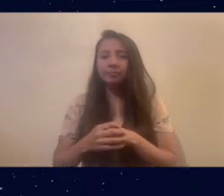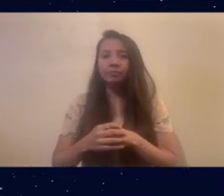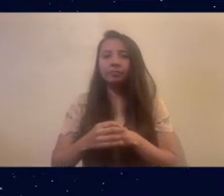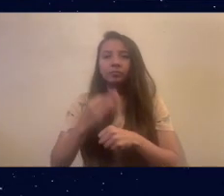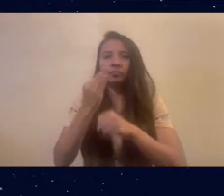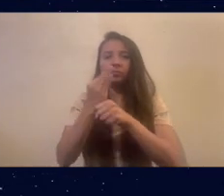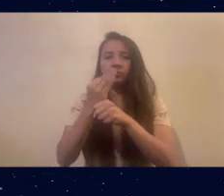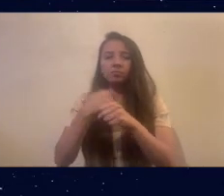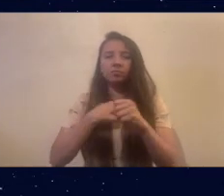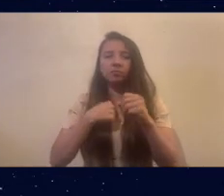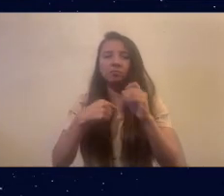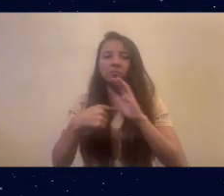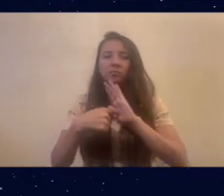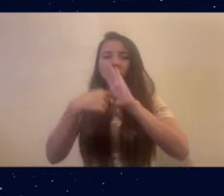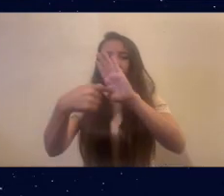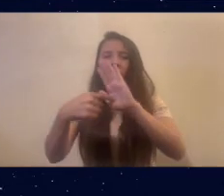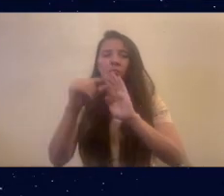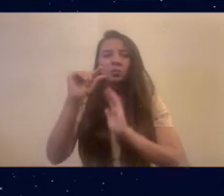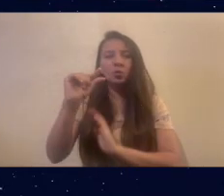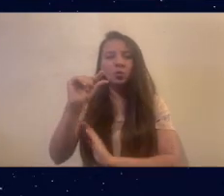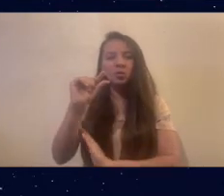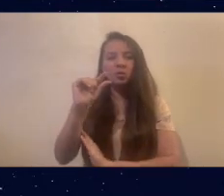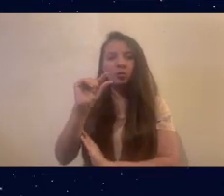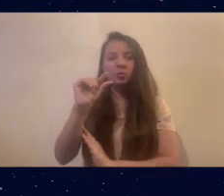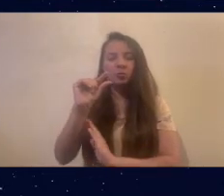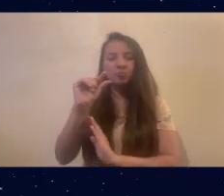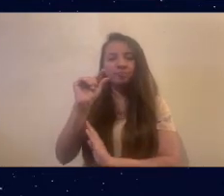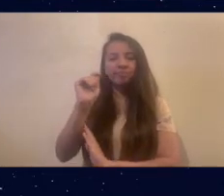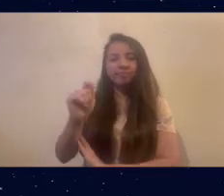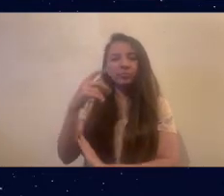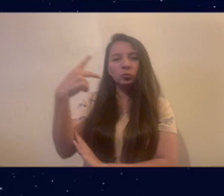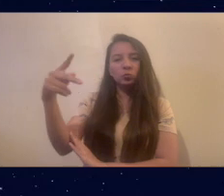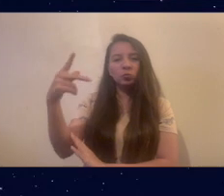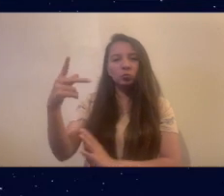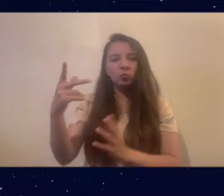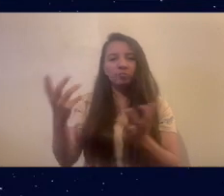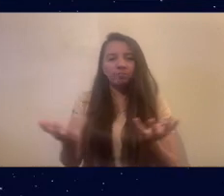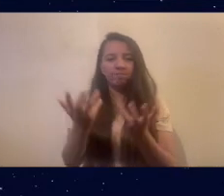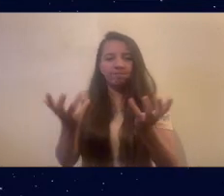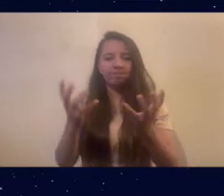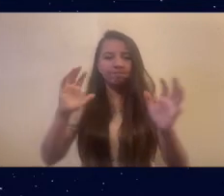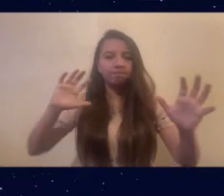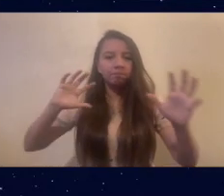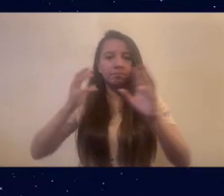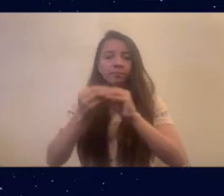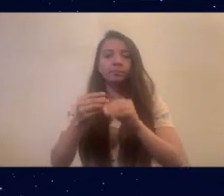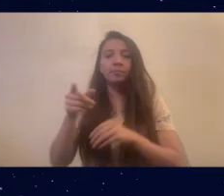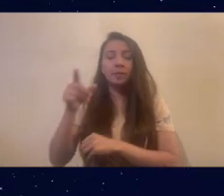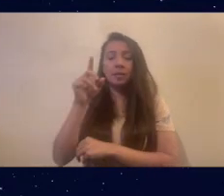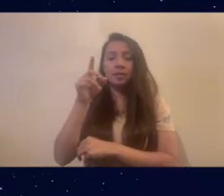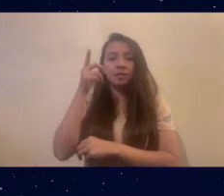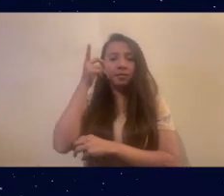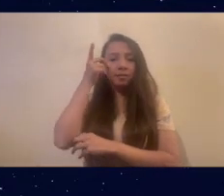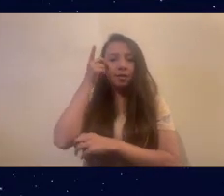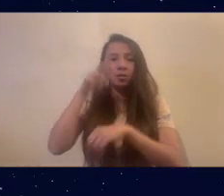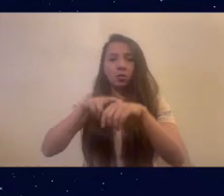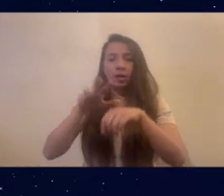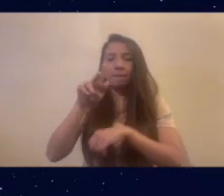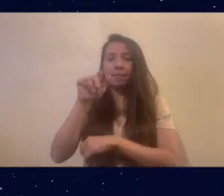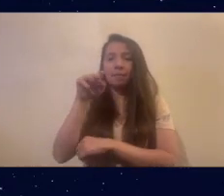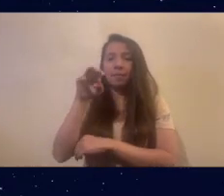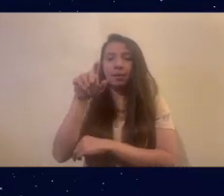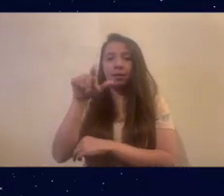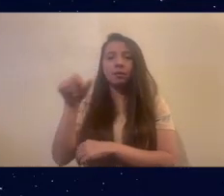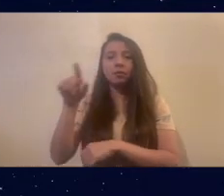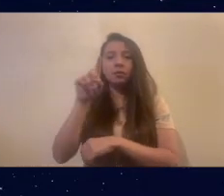continuación les daré una pequeña semblanza. La doctora Pamela Such es